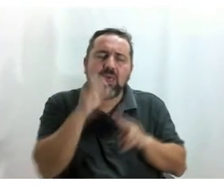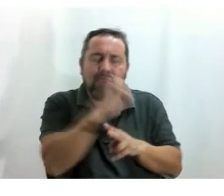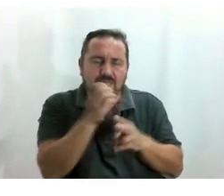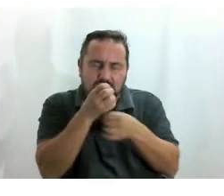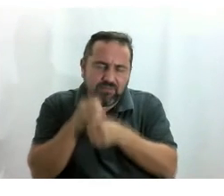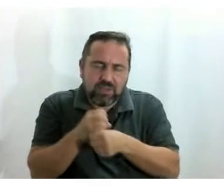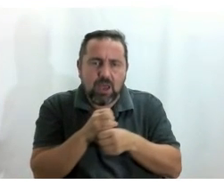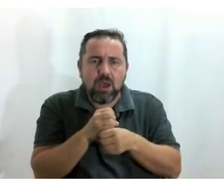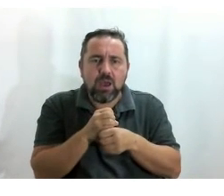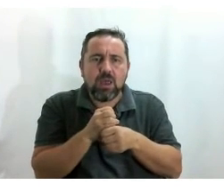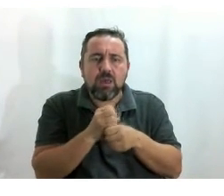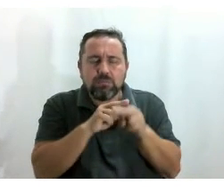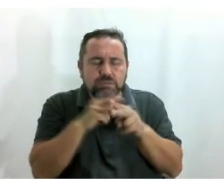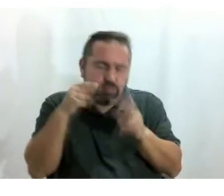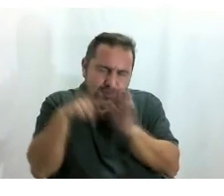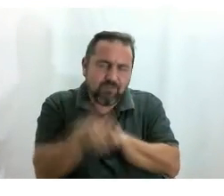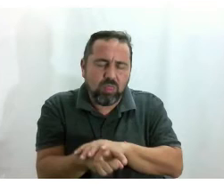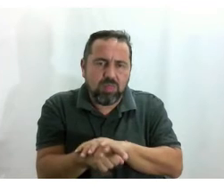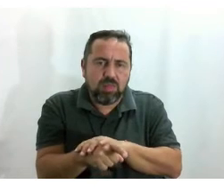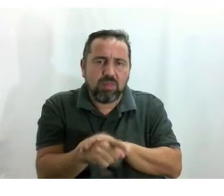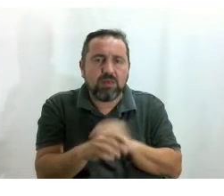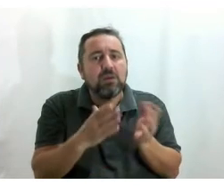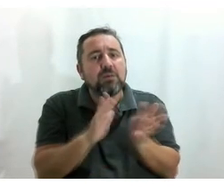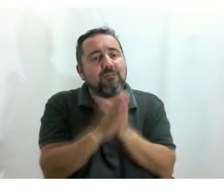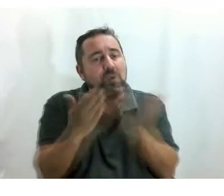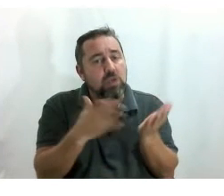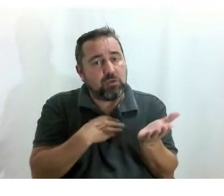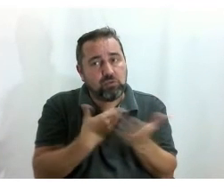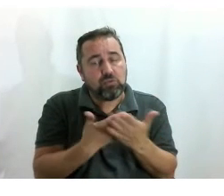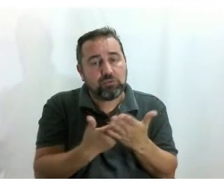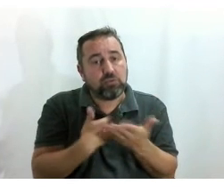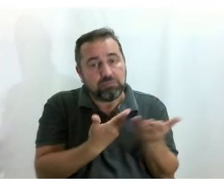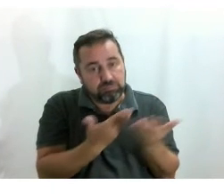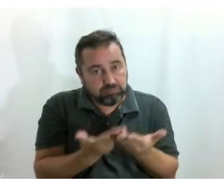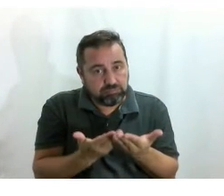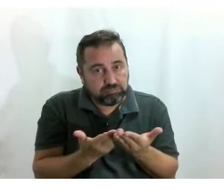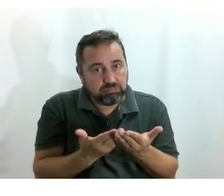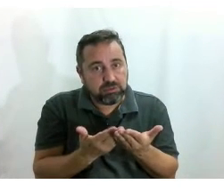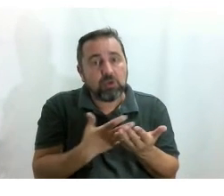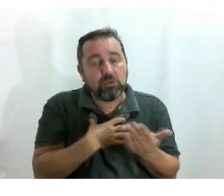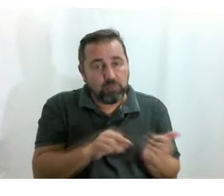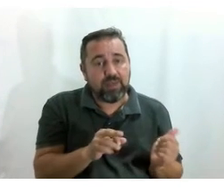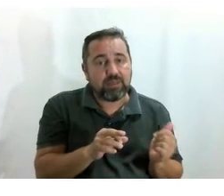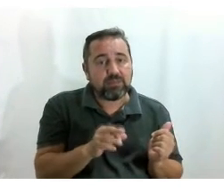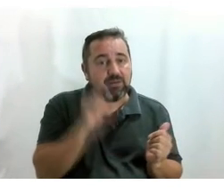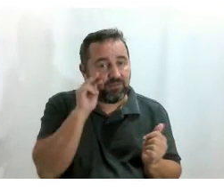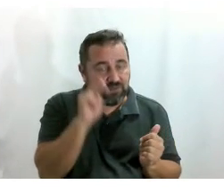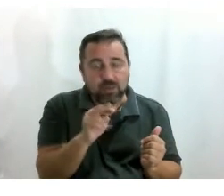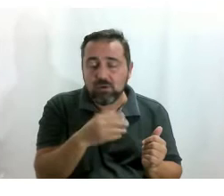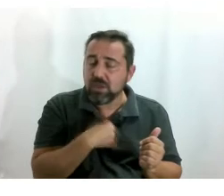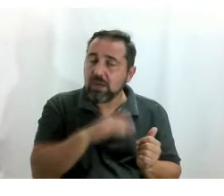científica muy profunda. El folleto sí que os invito, si queréis, a poder verlo